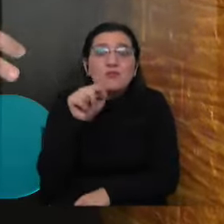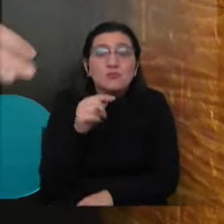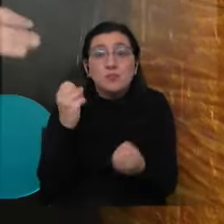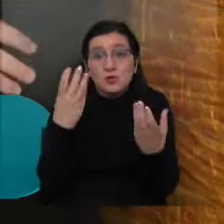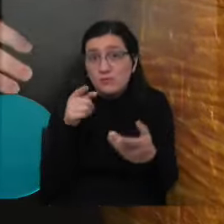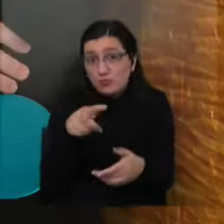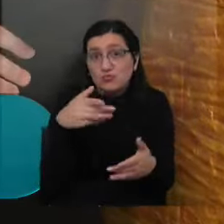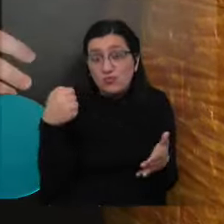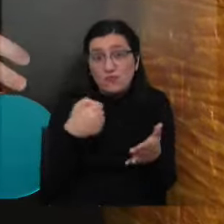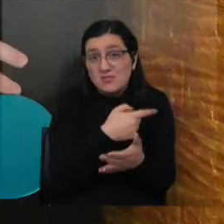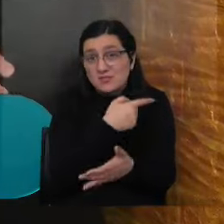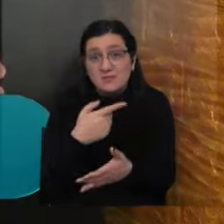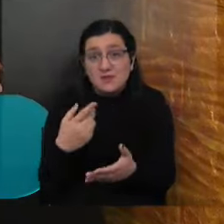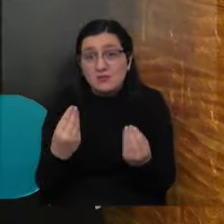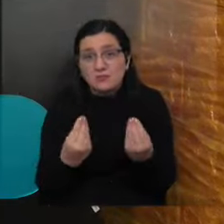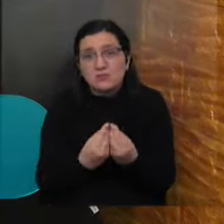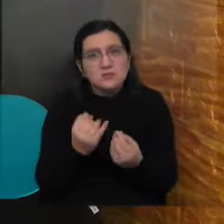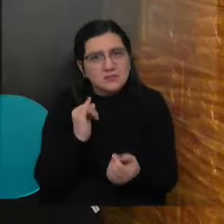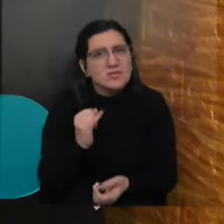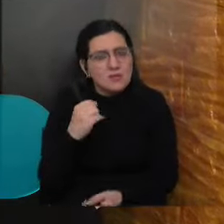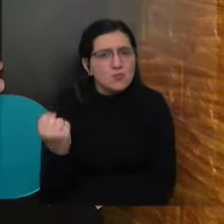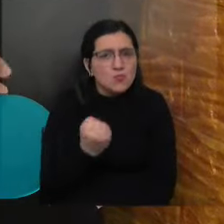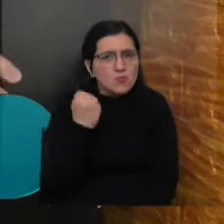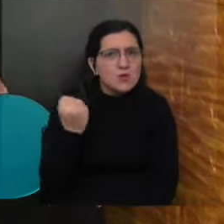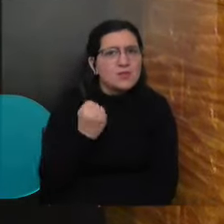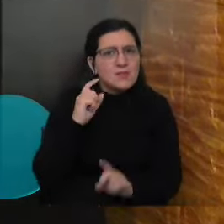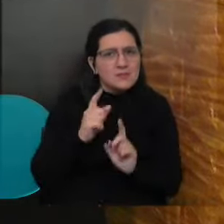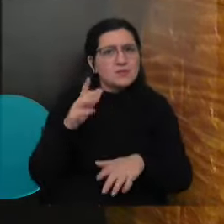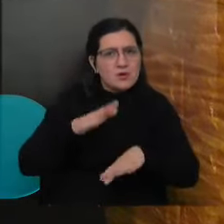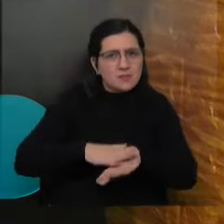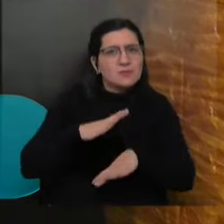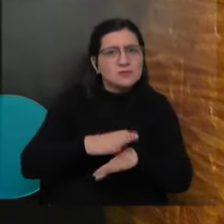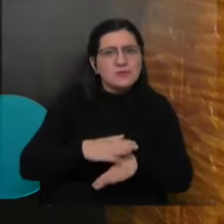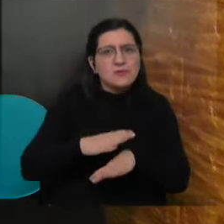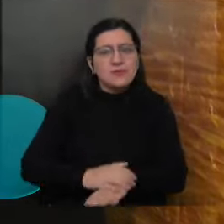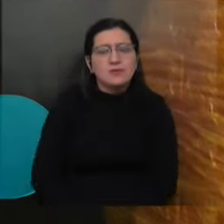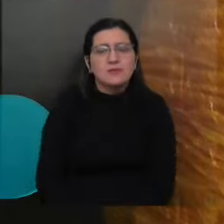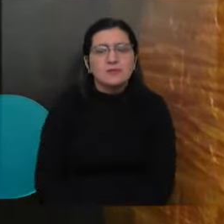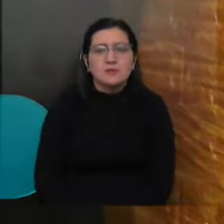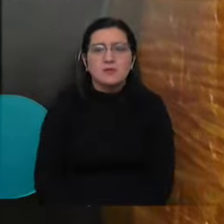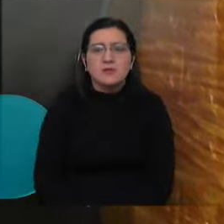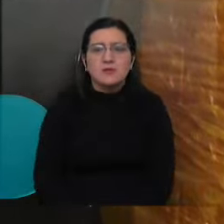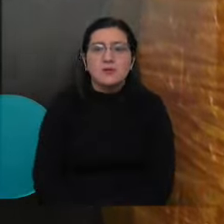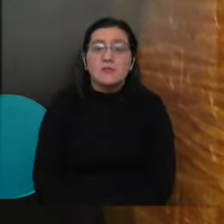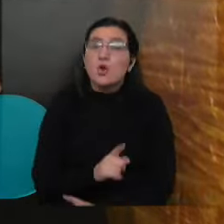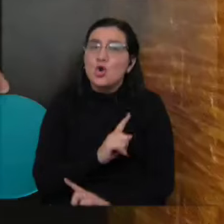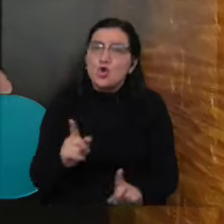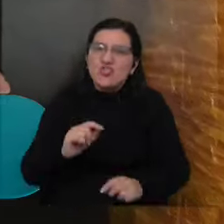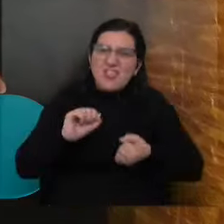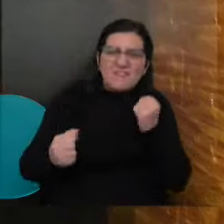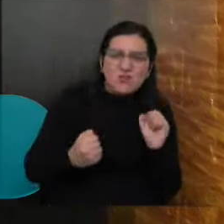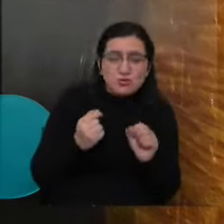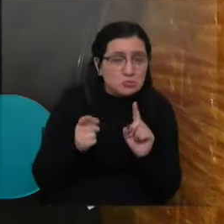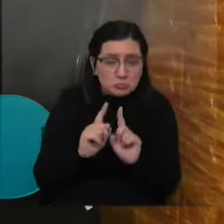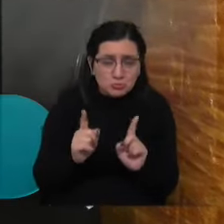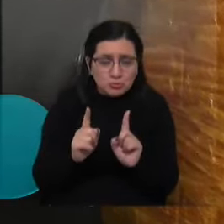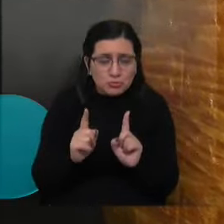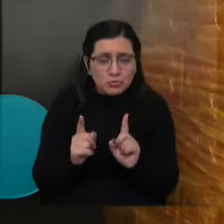maneras seguí llenando Salas no tiene un peso increíble una responsabilidad Este pero no desde el nerviosismo sino es una